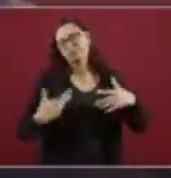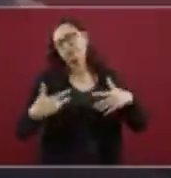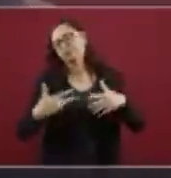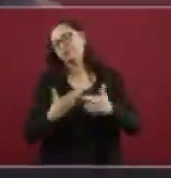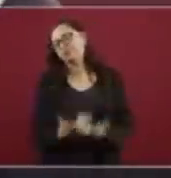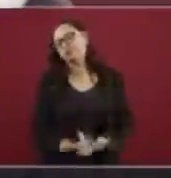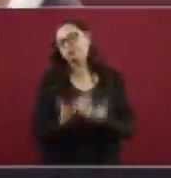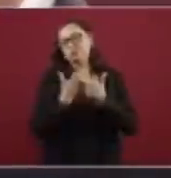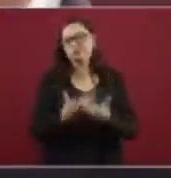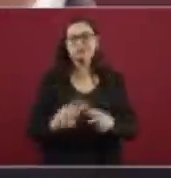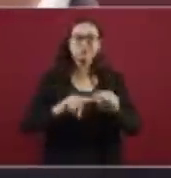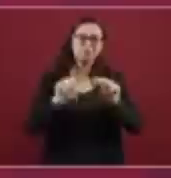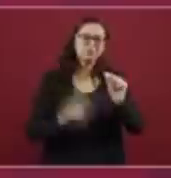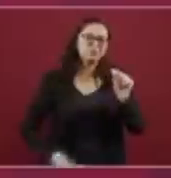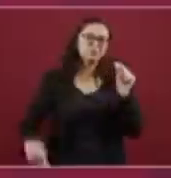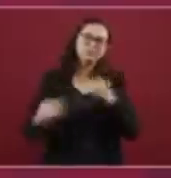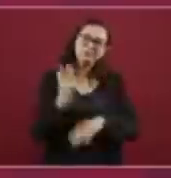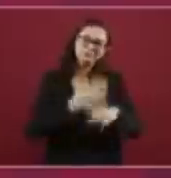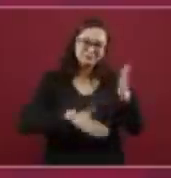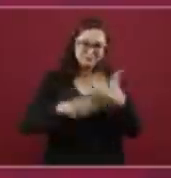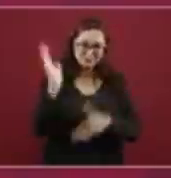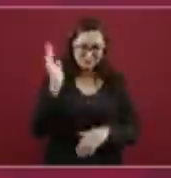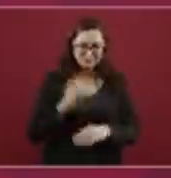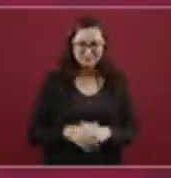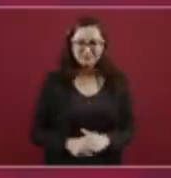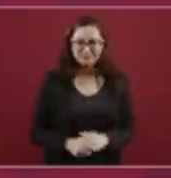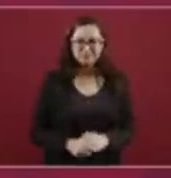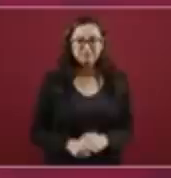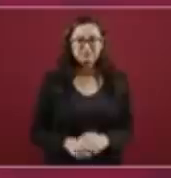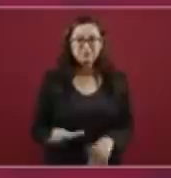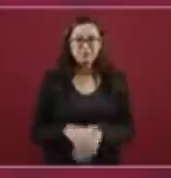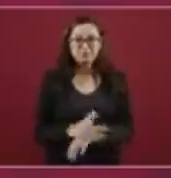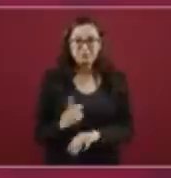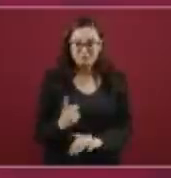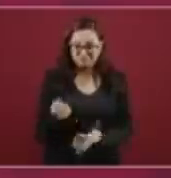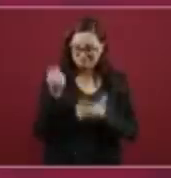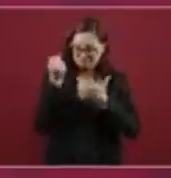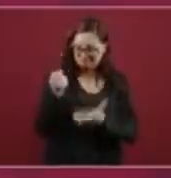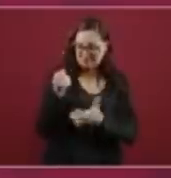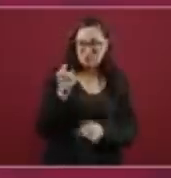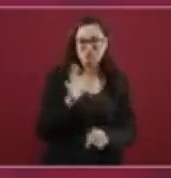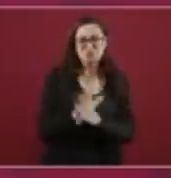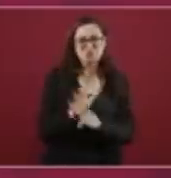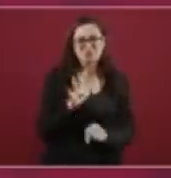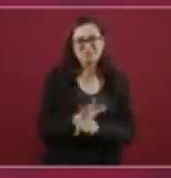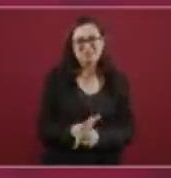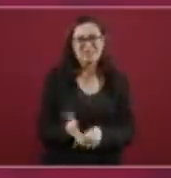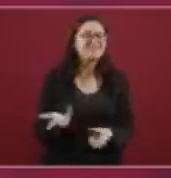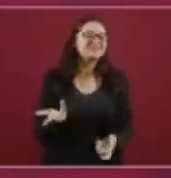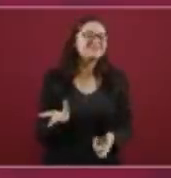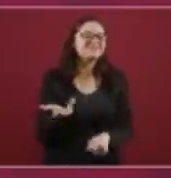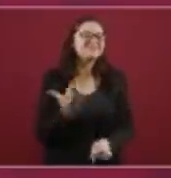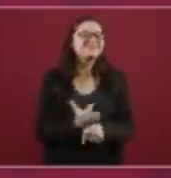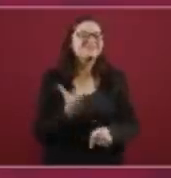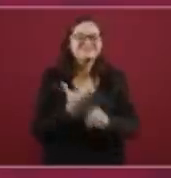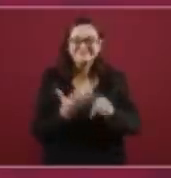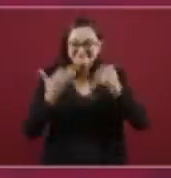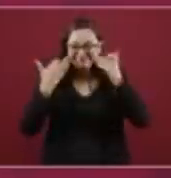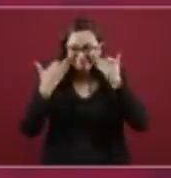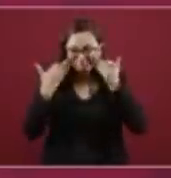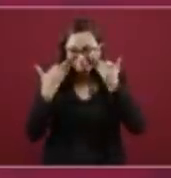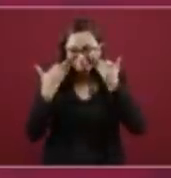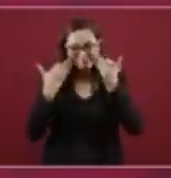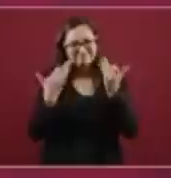el renacimiento de México. Porque rinde el presupuesto, pues aquí lo vemos.